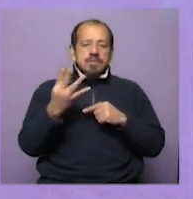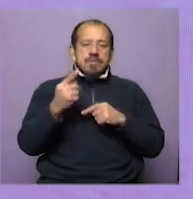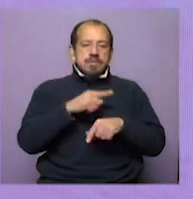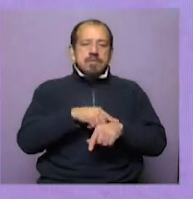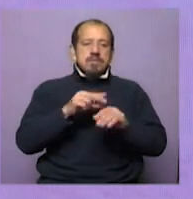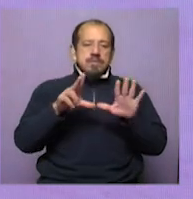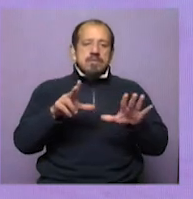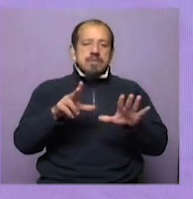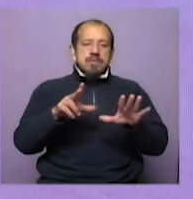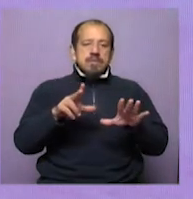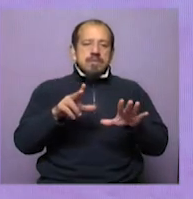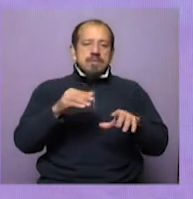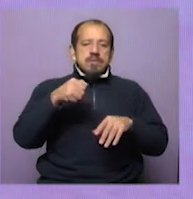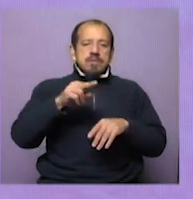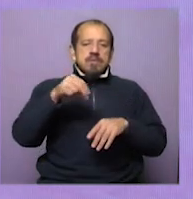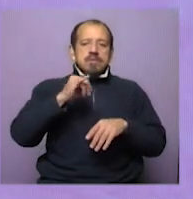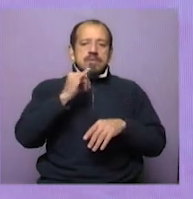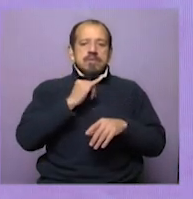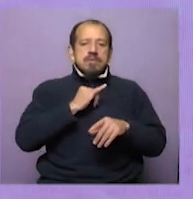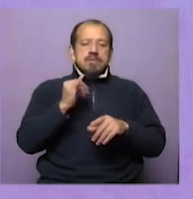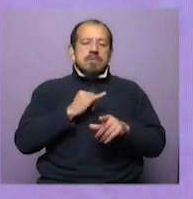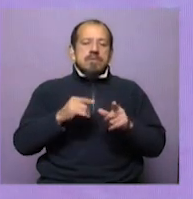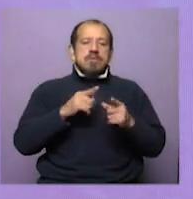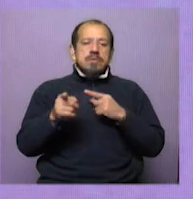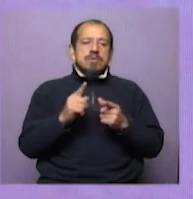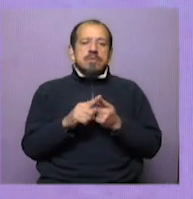horas en la Zabala Muniz, entrada gratuita, la memoria